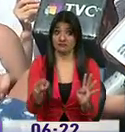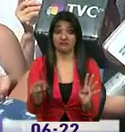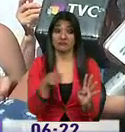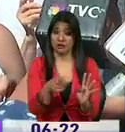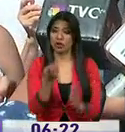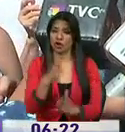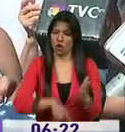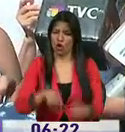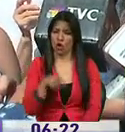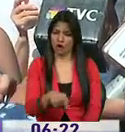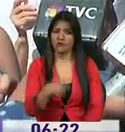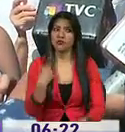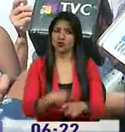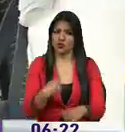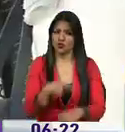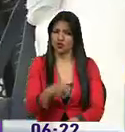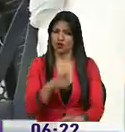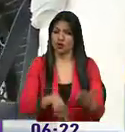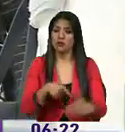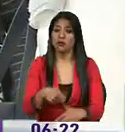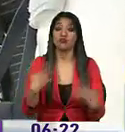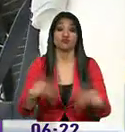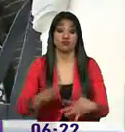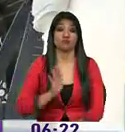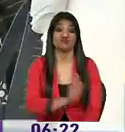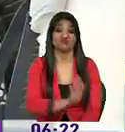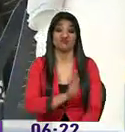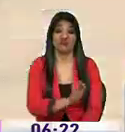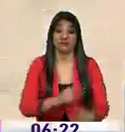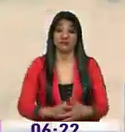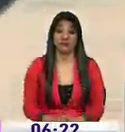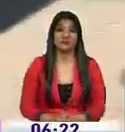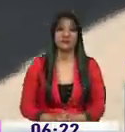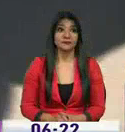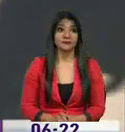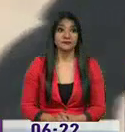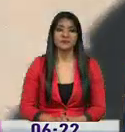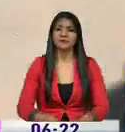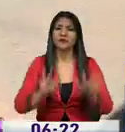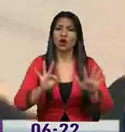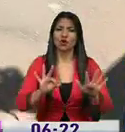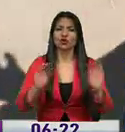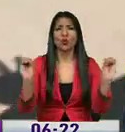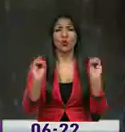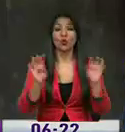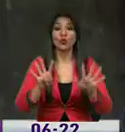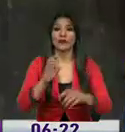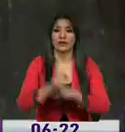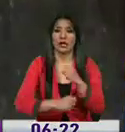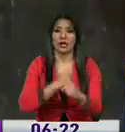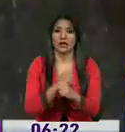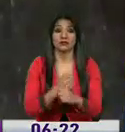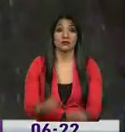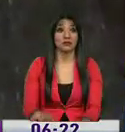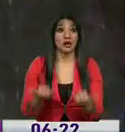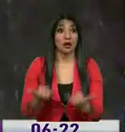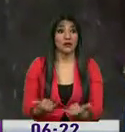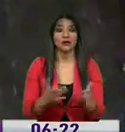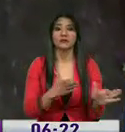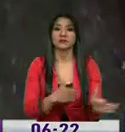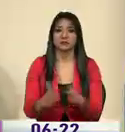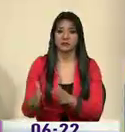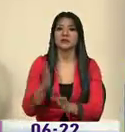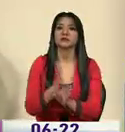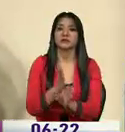de duro y les iba a doler. Las presuntas víctimas de este entrenador tienen entre 8 y 9 años. Actualmente están bajo tratamiento